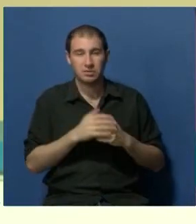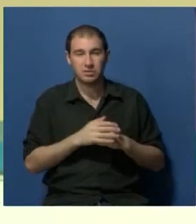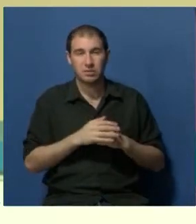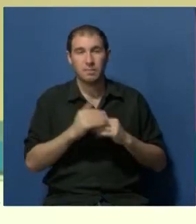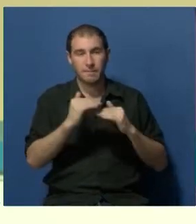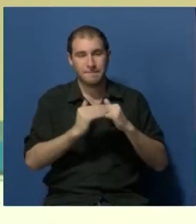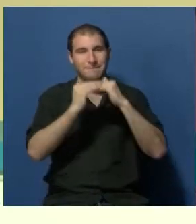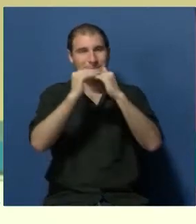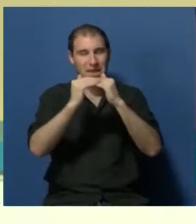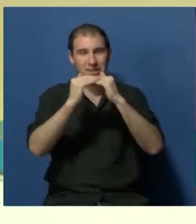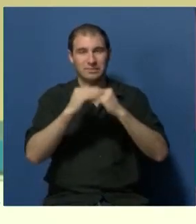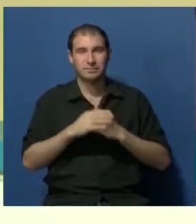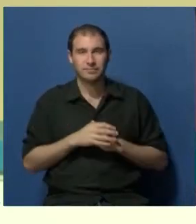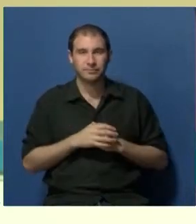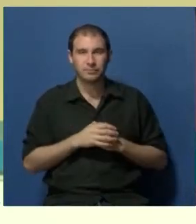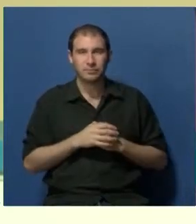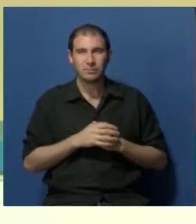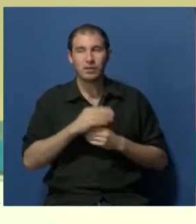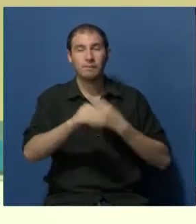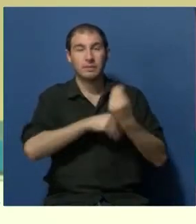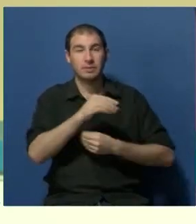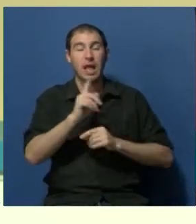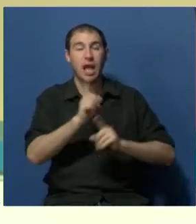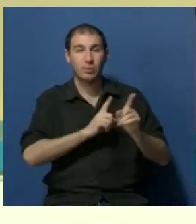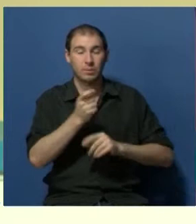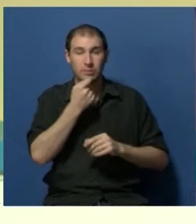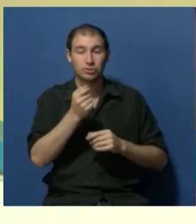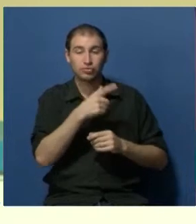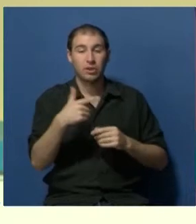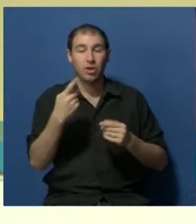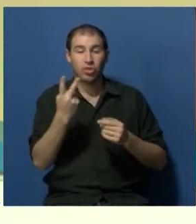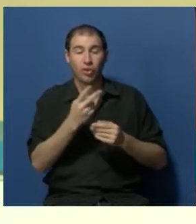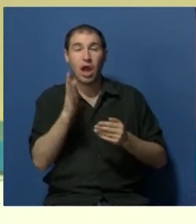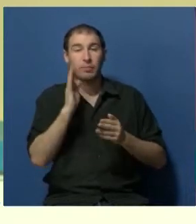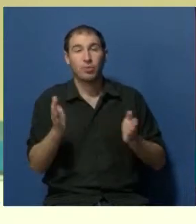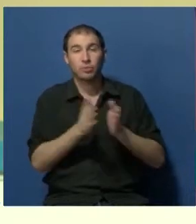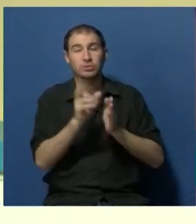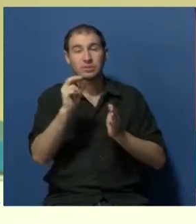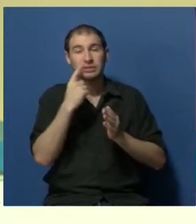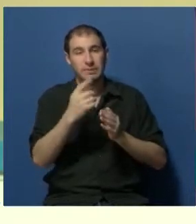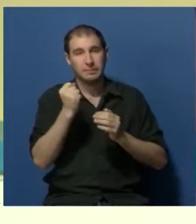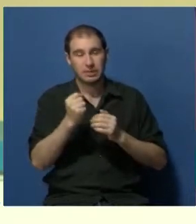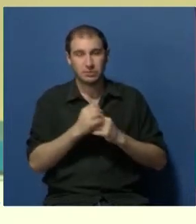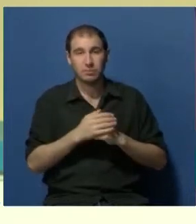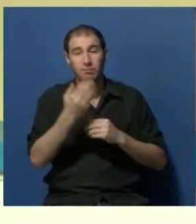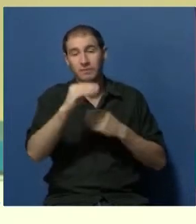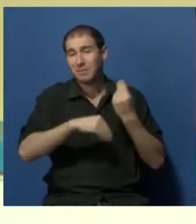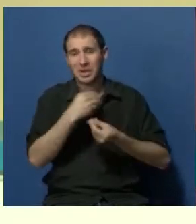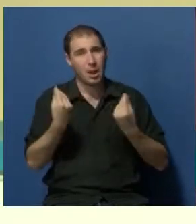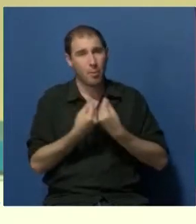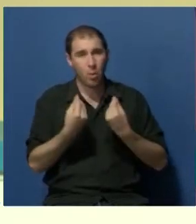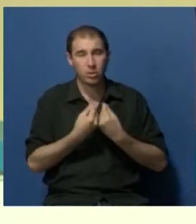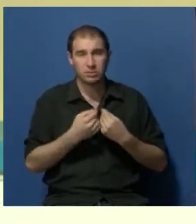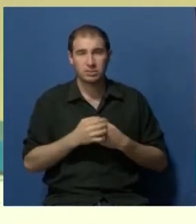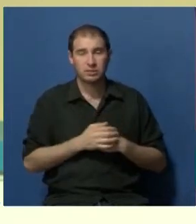un poco más altos. Hay familias que con 2 sueldos logran quizás juntar 30.000 pesos y un montón de familias que ni